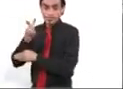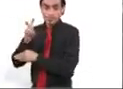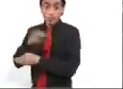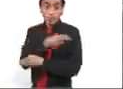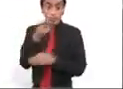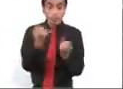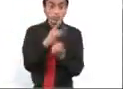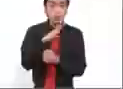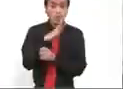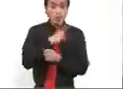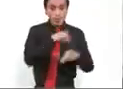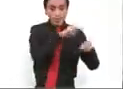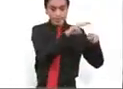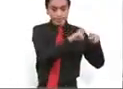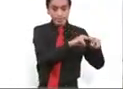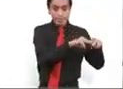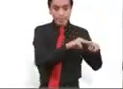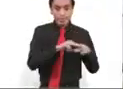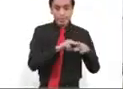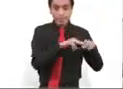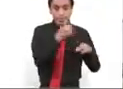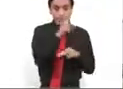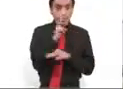desde sus respectivos lugares, por favor.